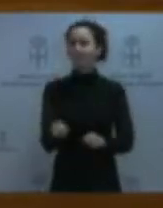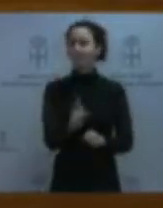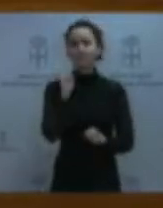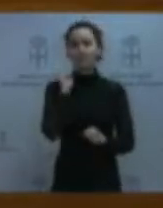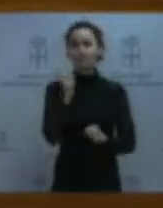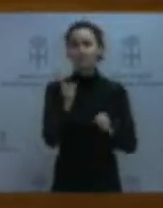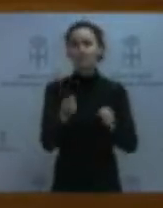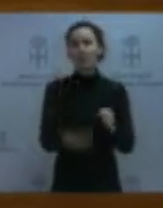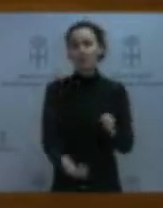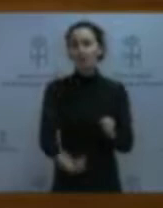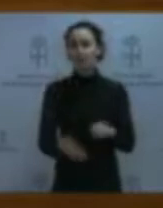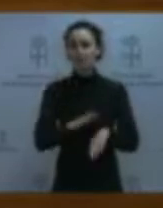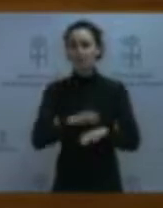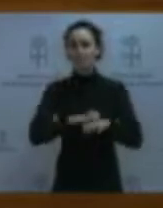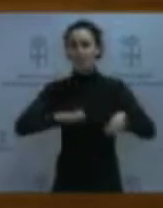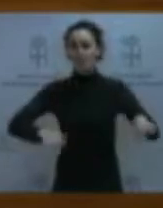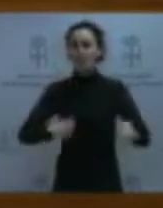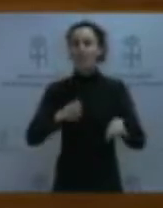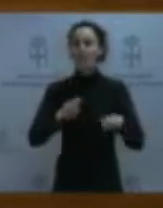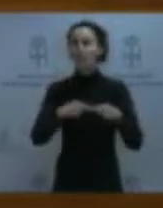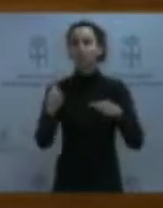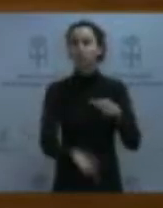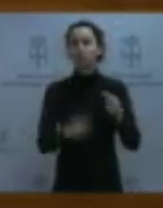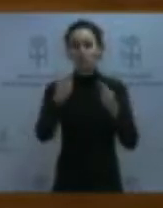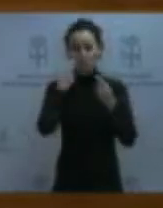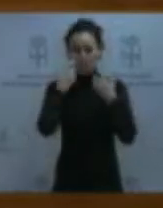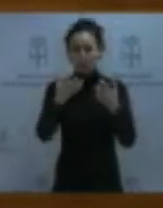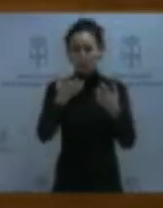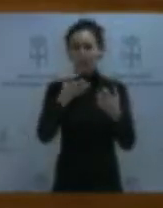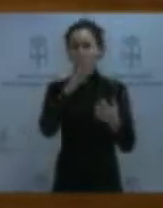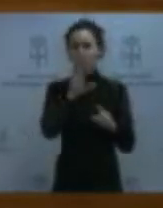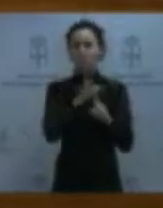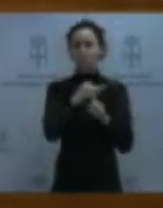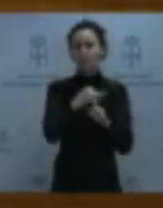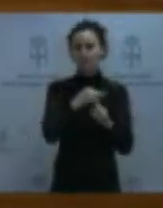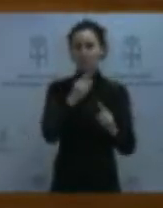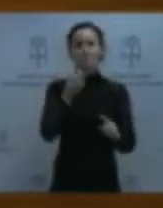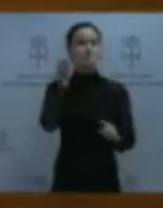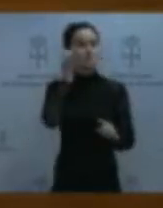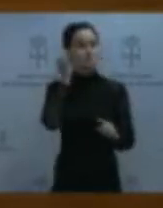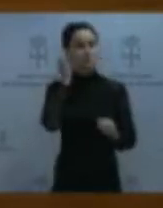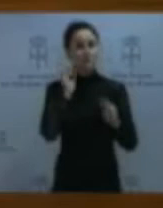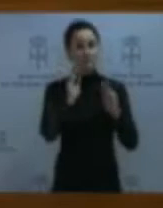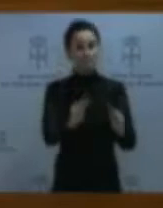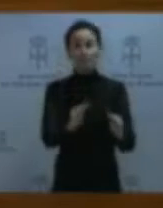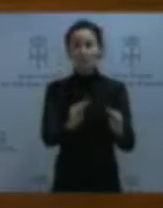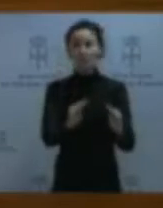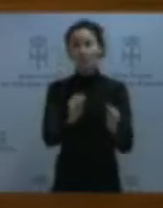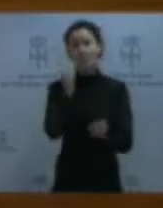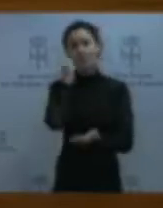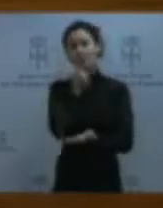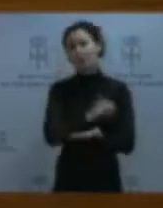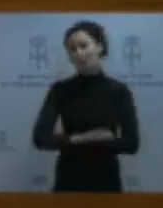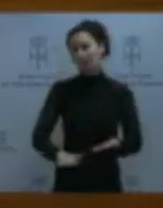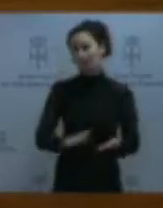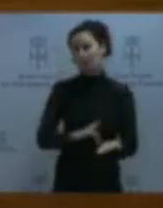mayor parte, sino con una desigualdad creciente, por no hablar de la situación que viven las mujeres que los últimos 100 días del año trabajan gratis en Asturias porque sufren